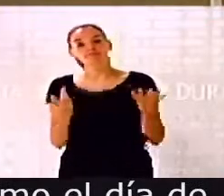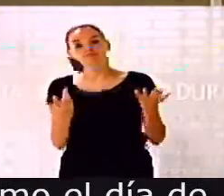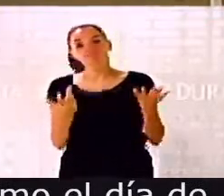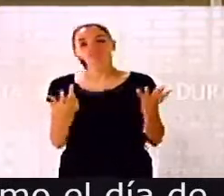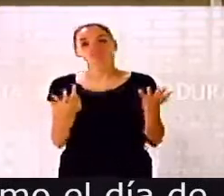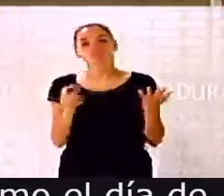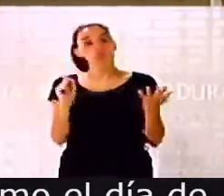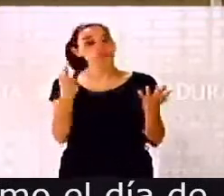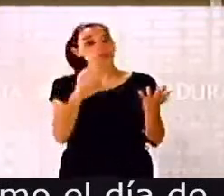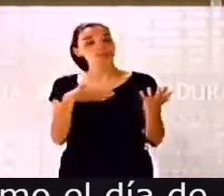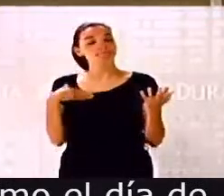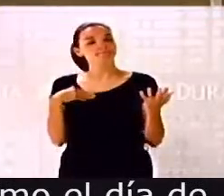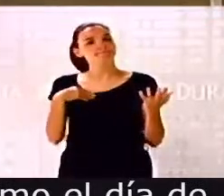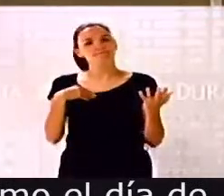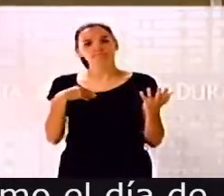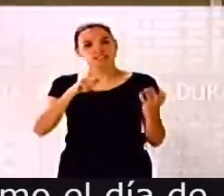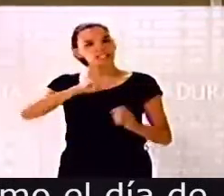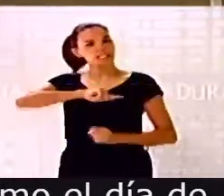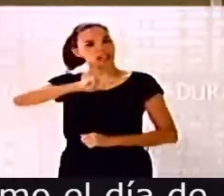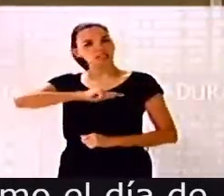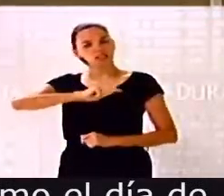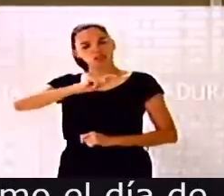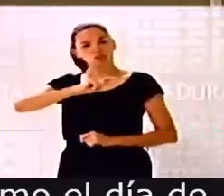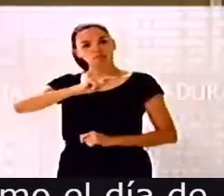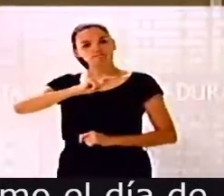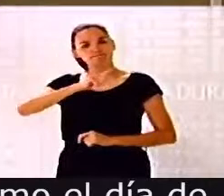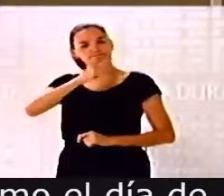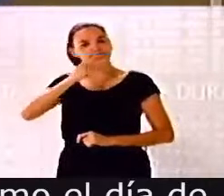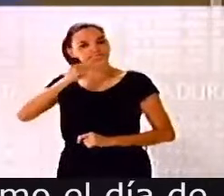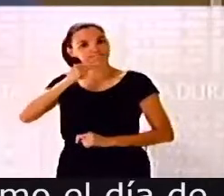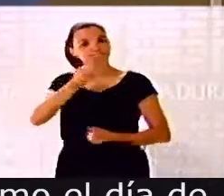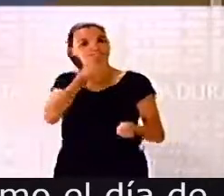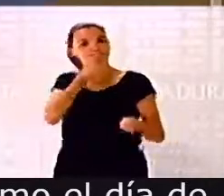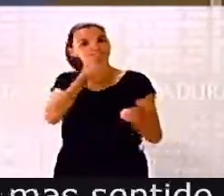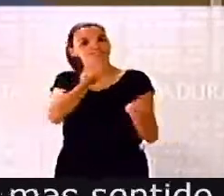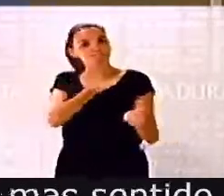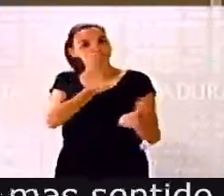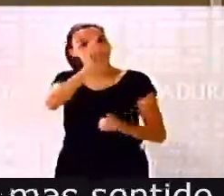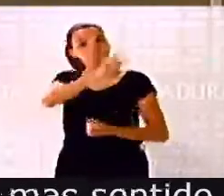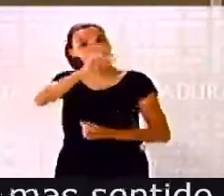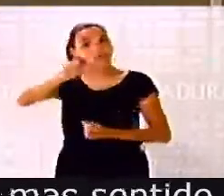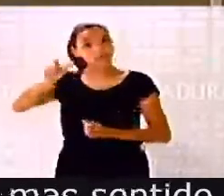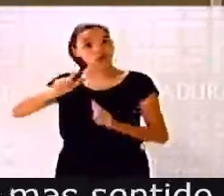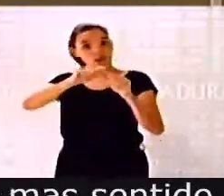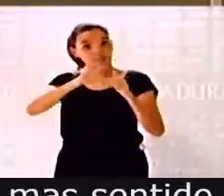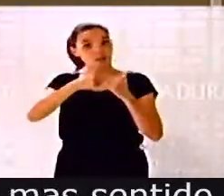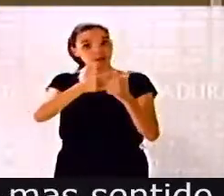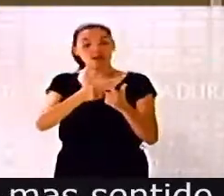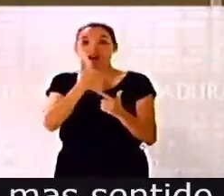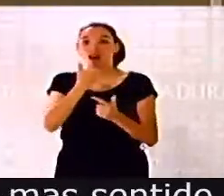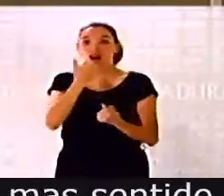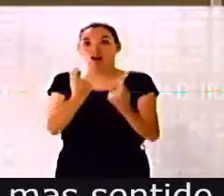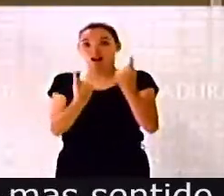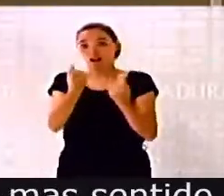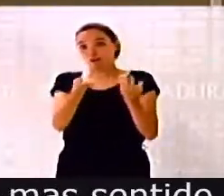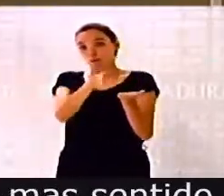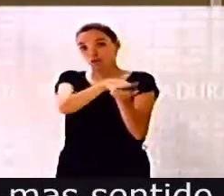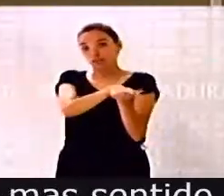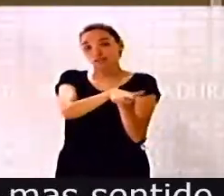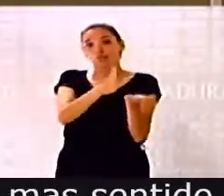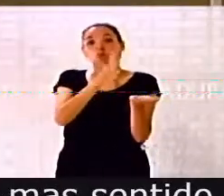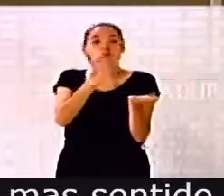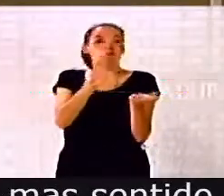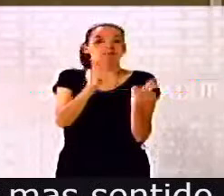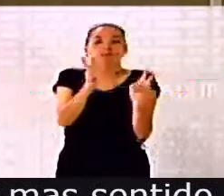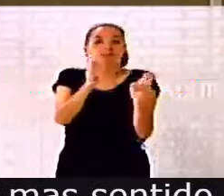trasladarle mi más sentido pésame a los seres queridos de esas personas que han fallecido, bien sean por